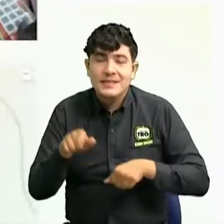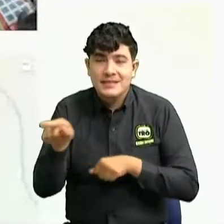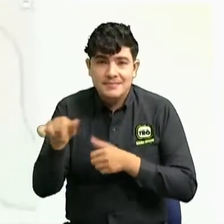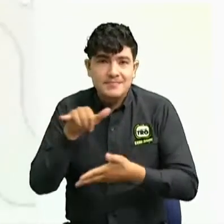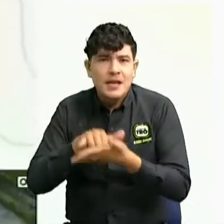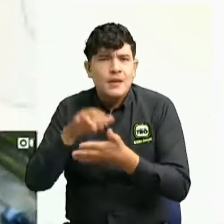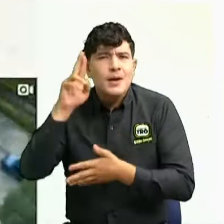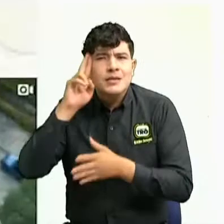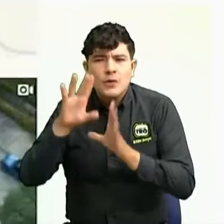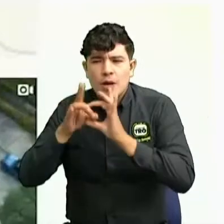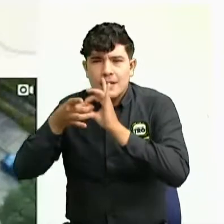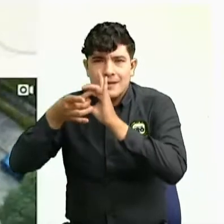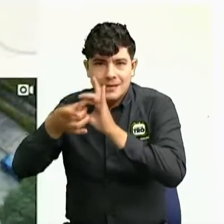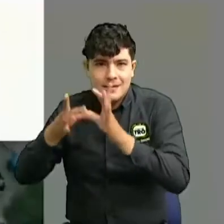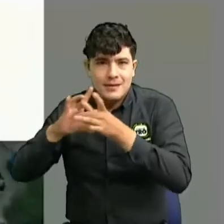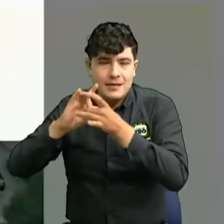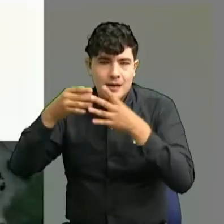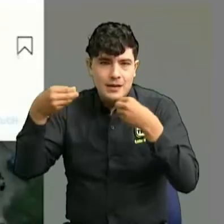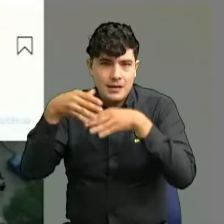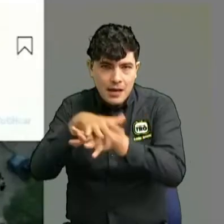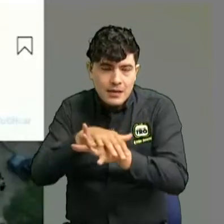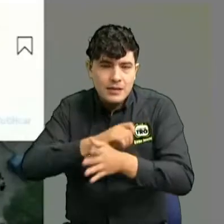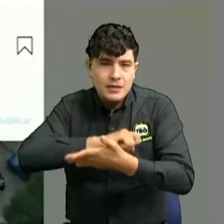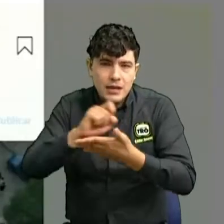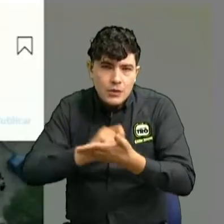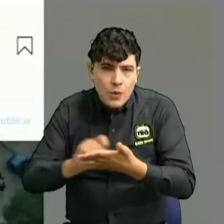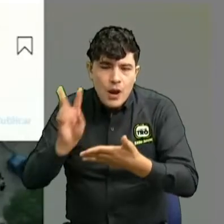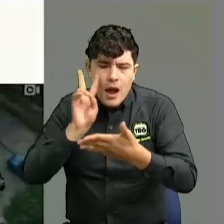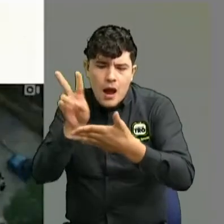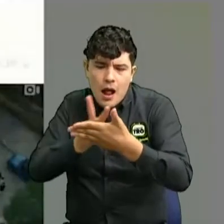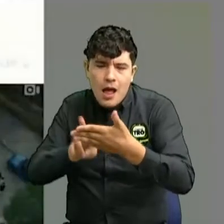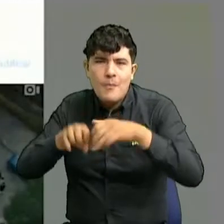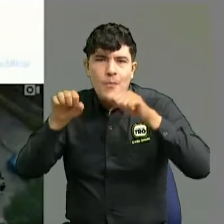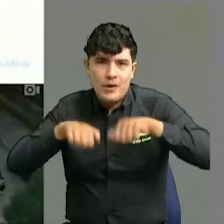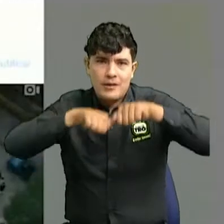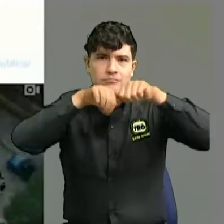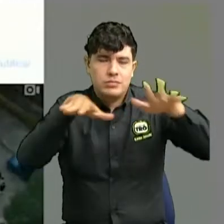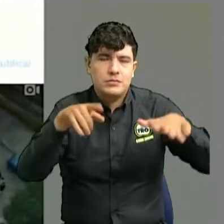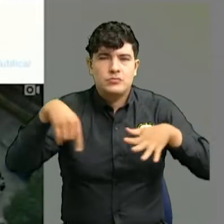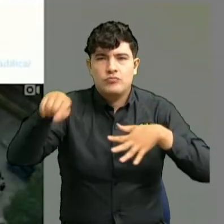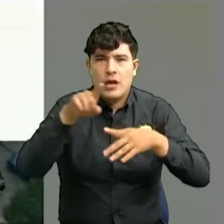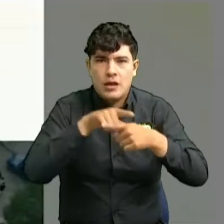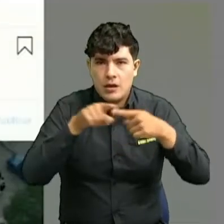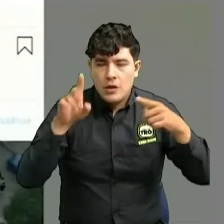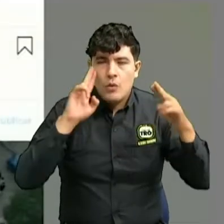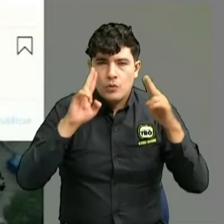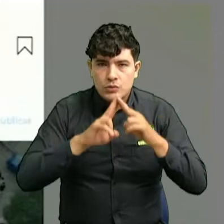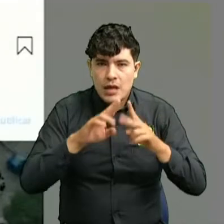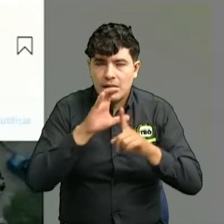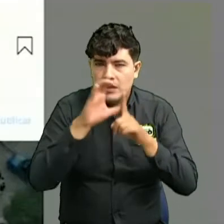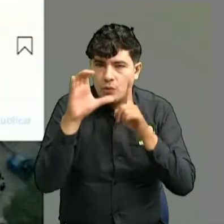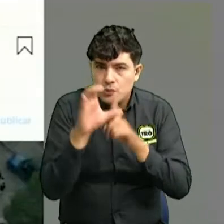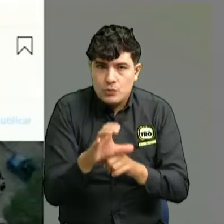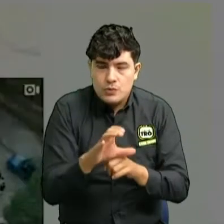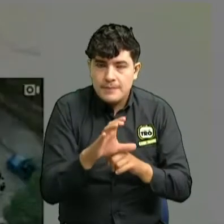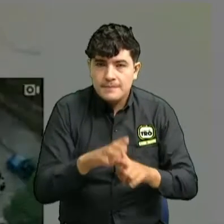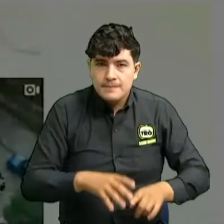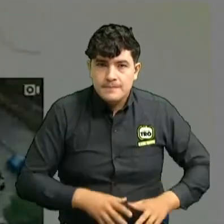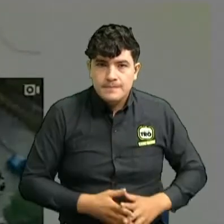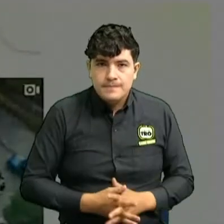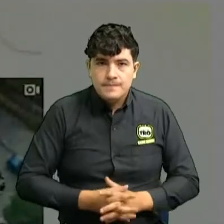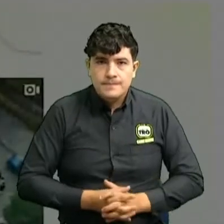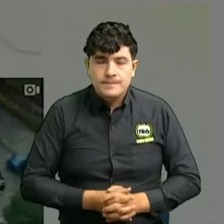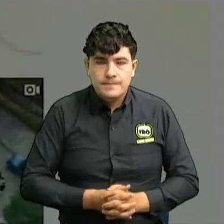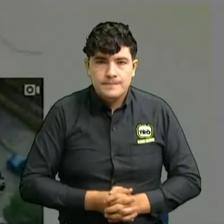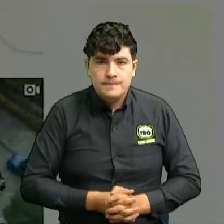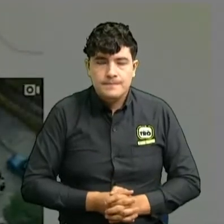la población la Semana de la Poesía, un espacio para resaltar distintas formas de creación a partir de talleres participativos.